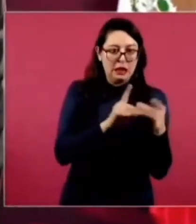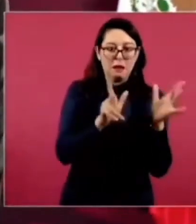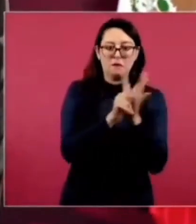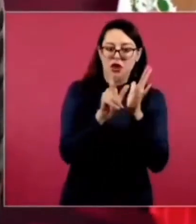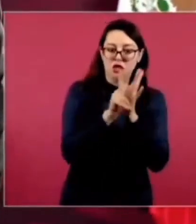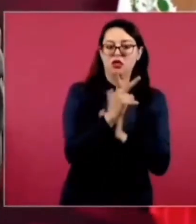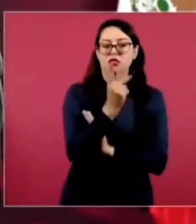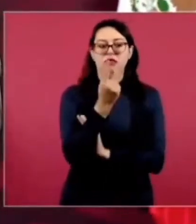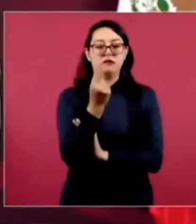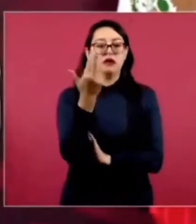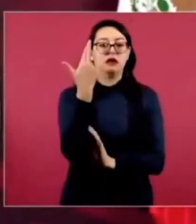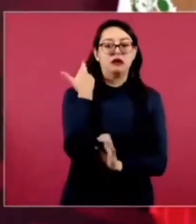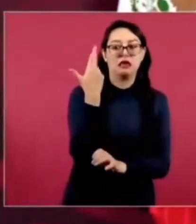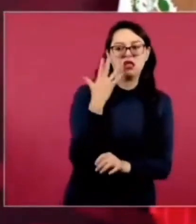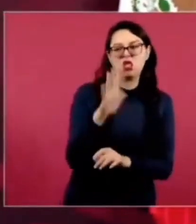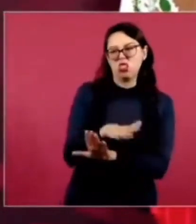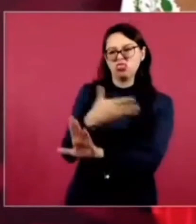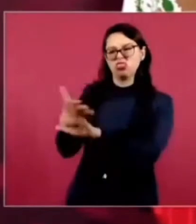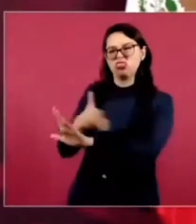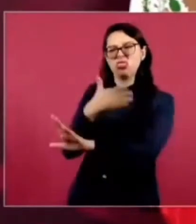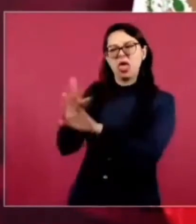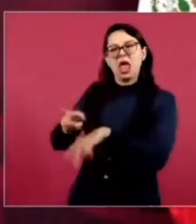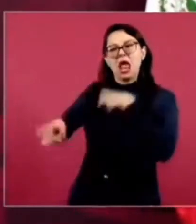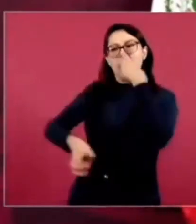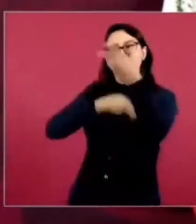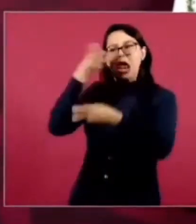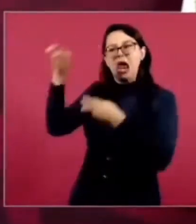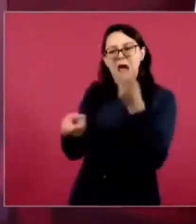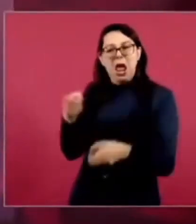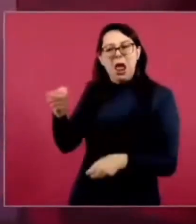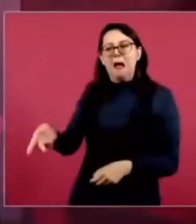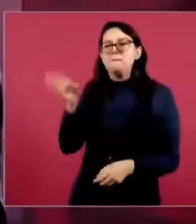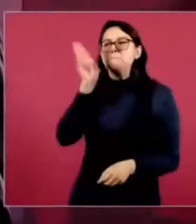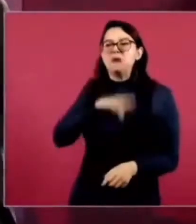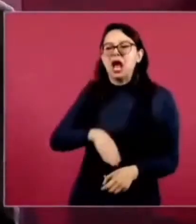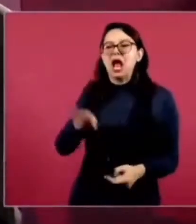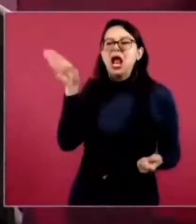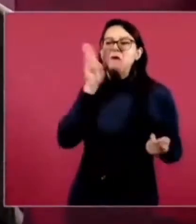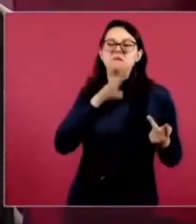Lo mismo, hablando de que